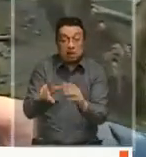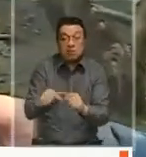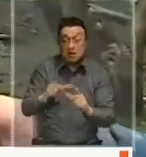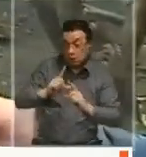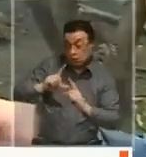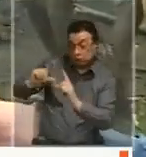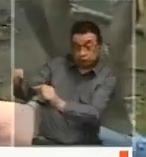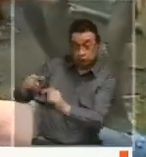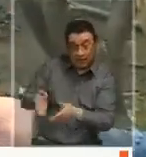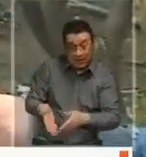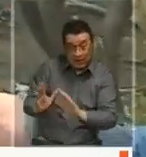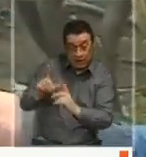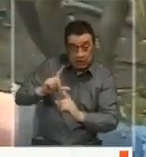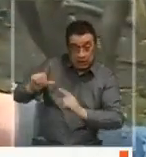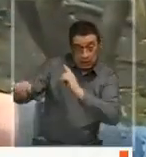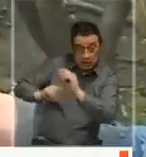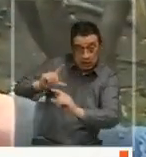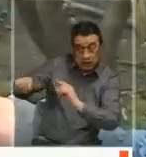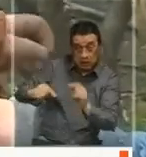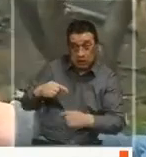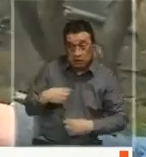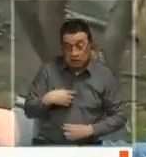calle,